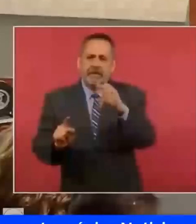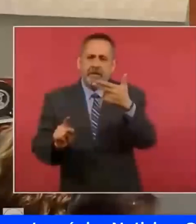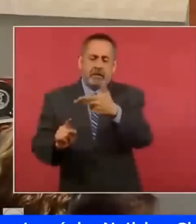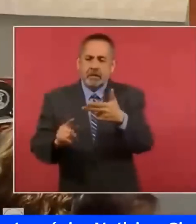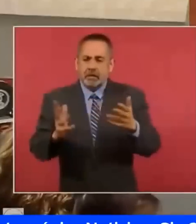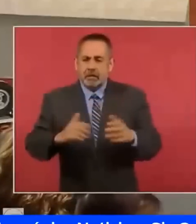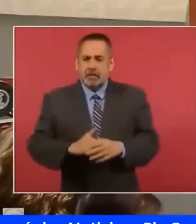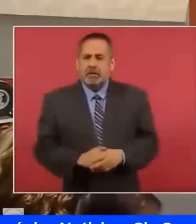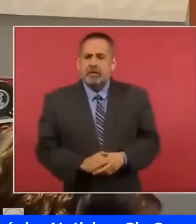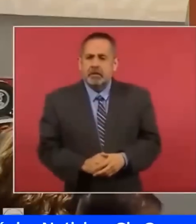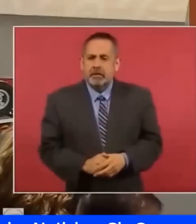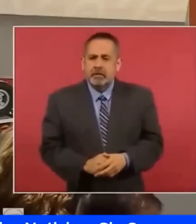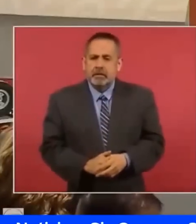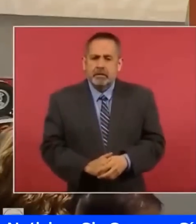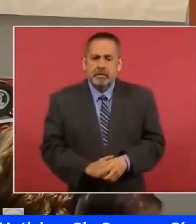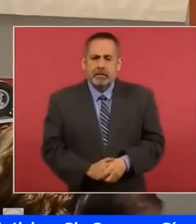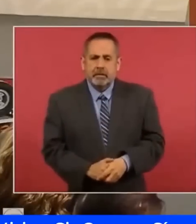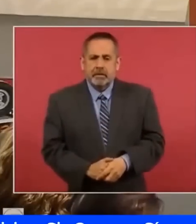Adri. Desde luego,